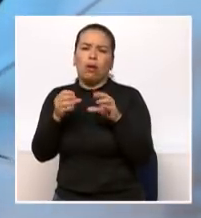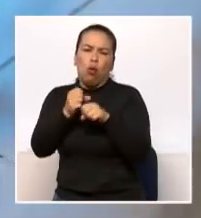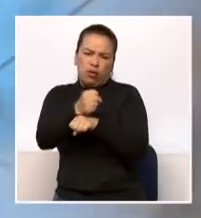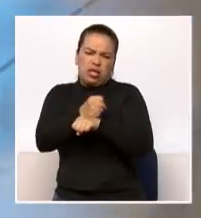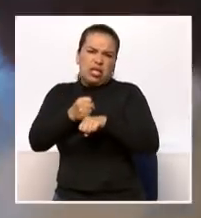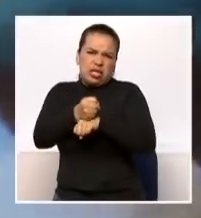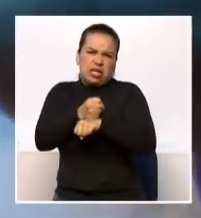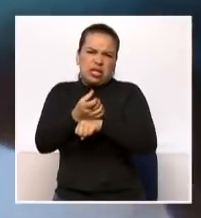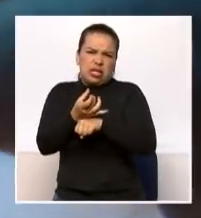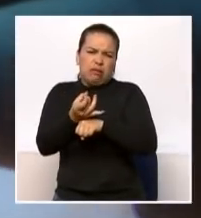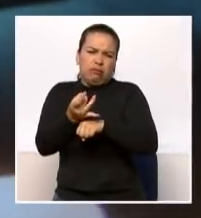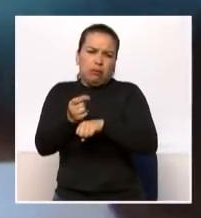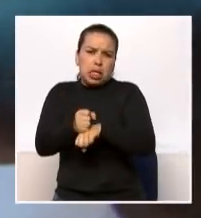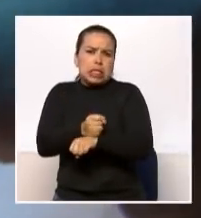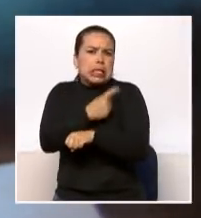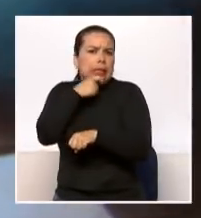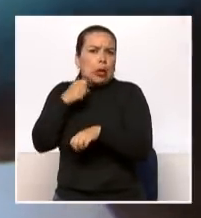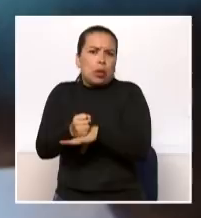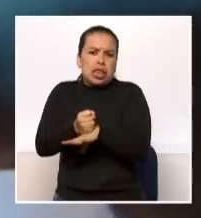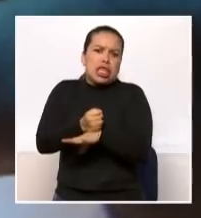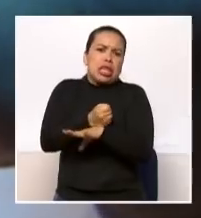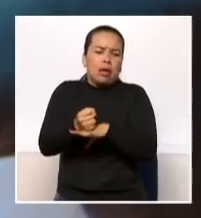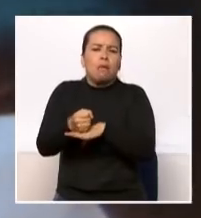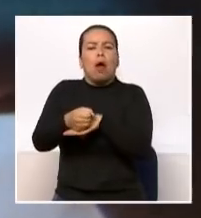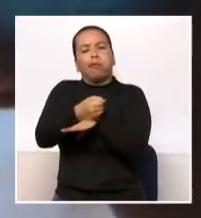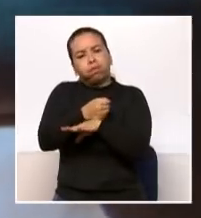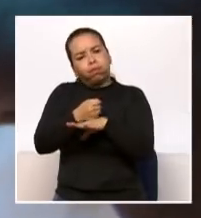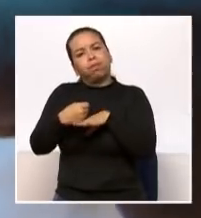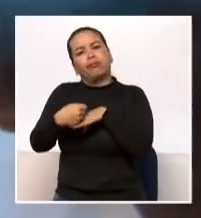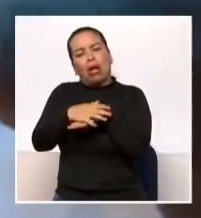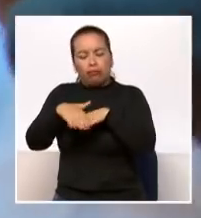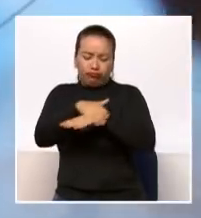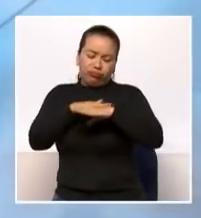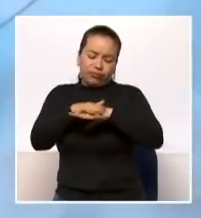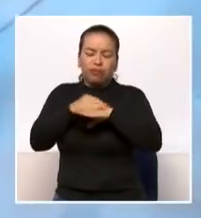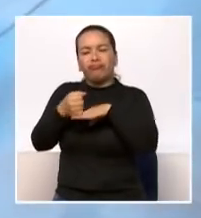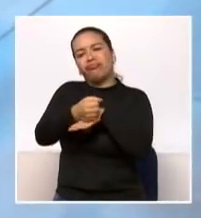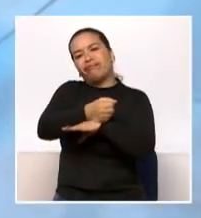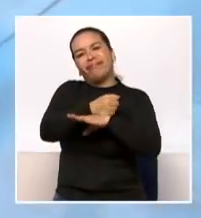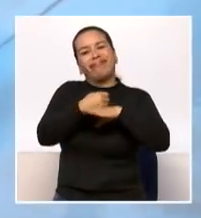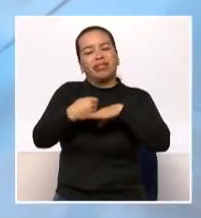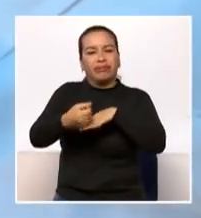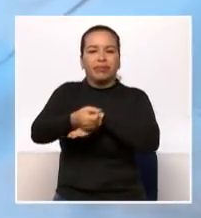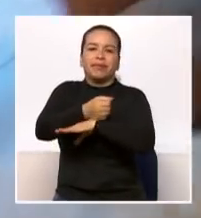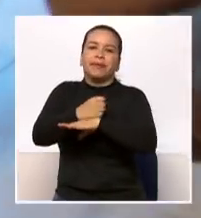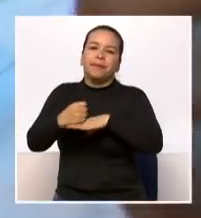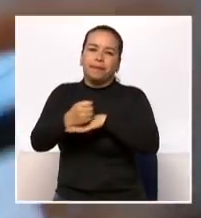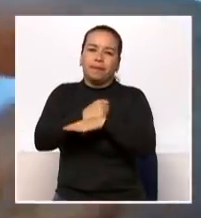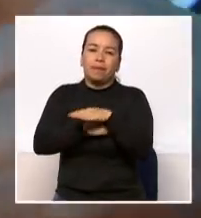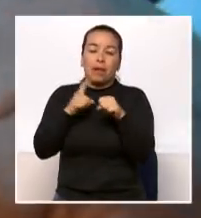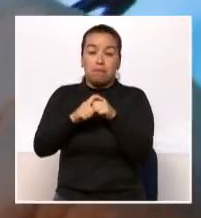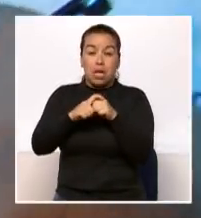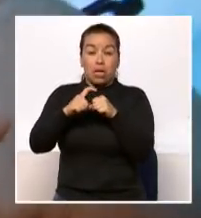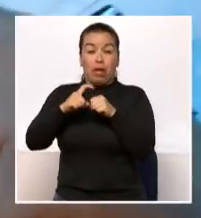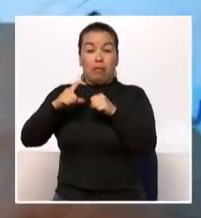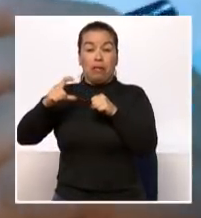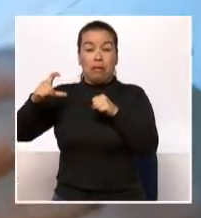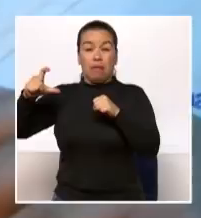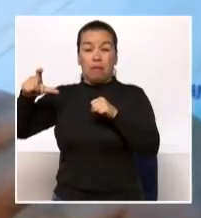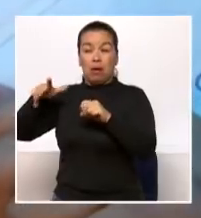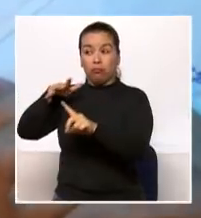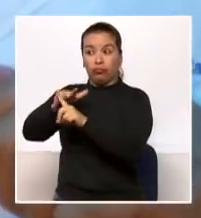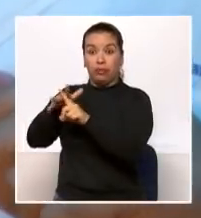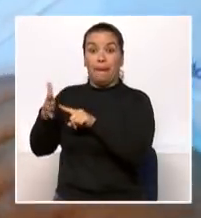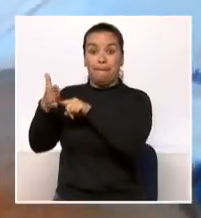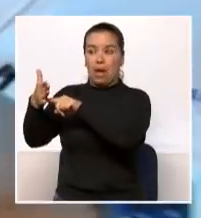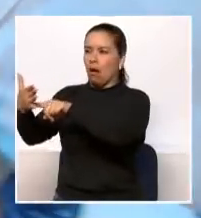desplazar. Pero la interfase del gel lo que hace posible es que la onda mecánica se transmita mejor al transductor